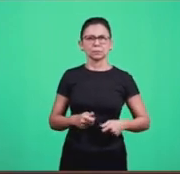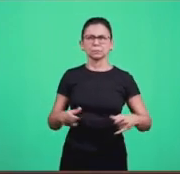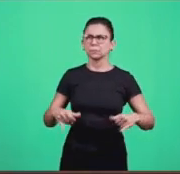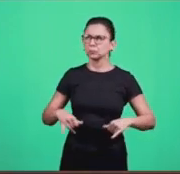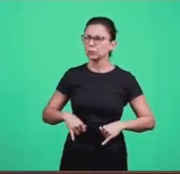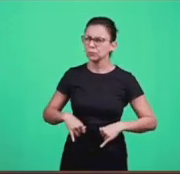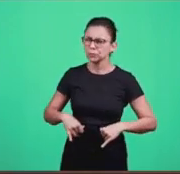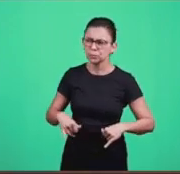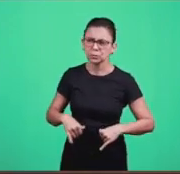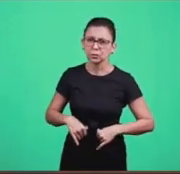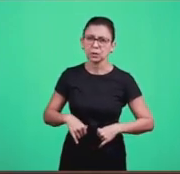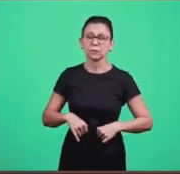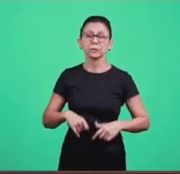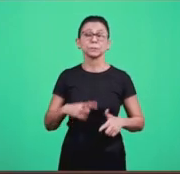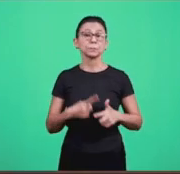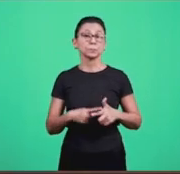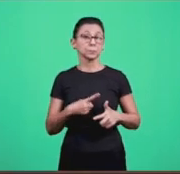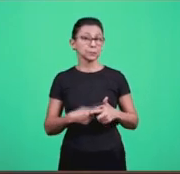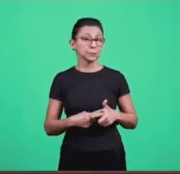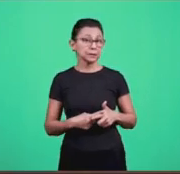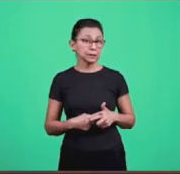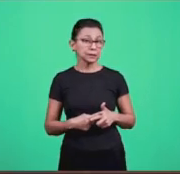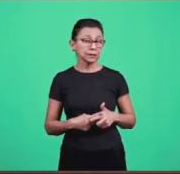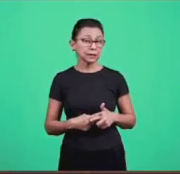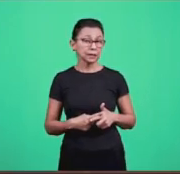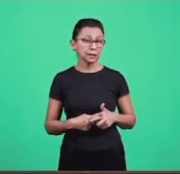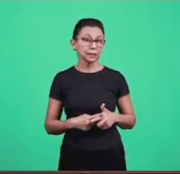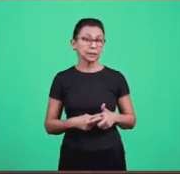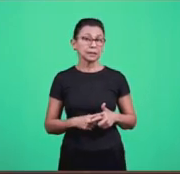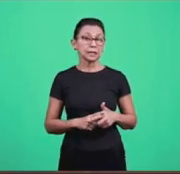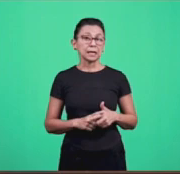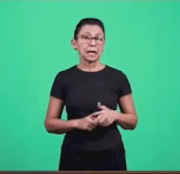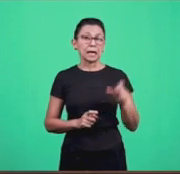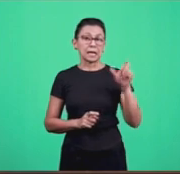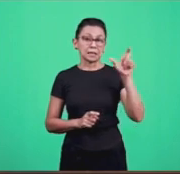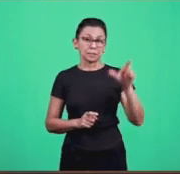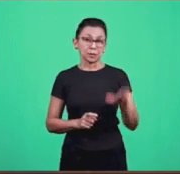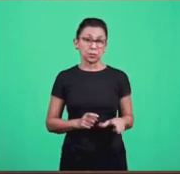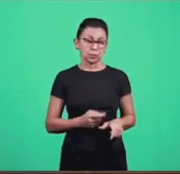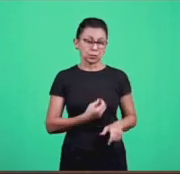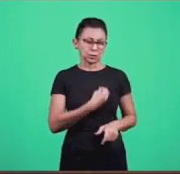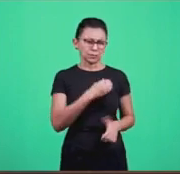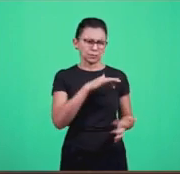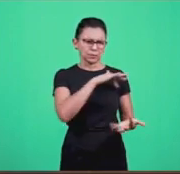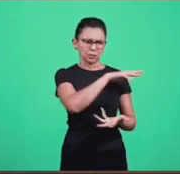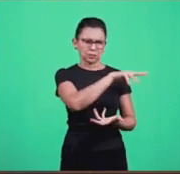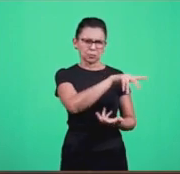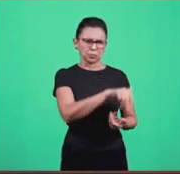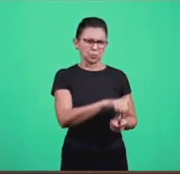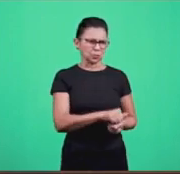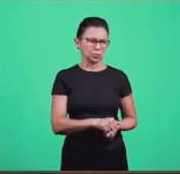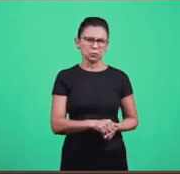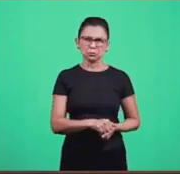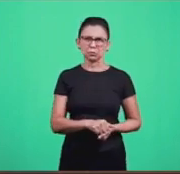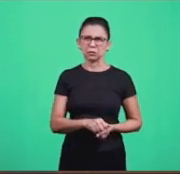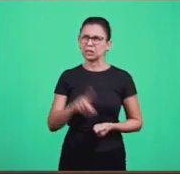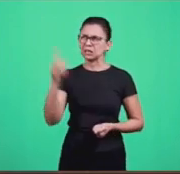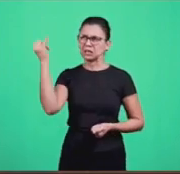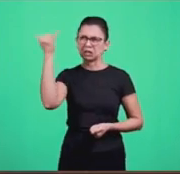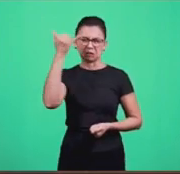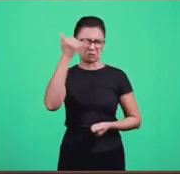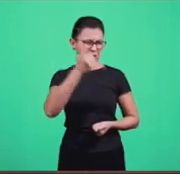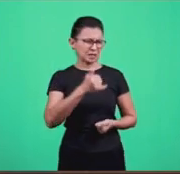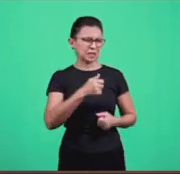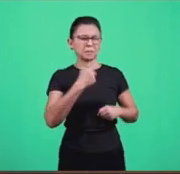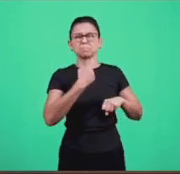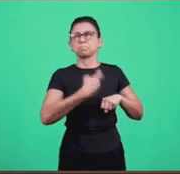persecuciones. Él sufre porque las personas, el impío, él no quiere oír la voz del Señor. La